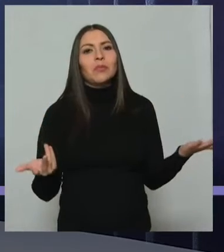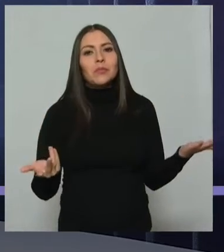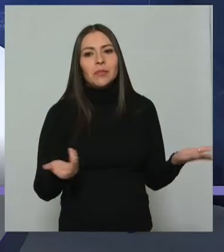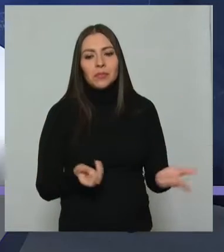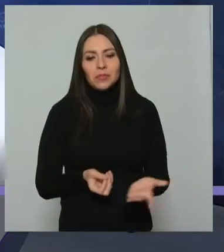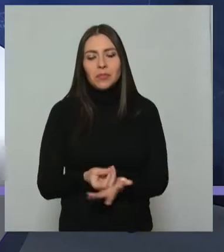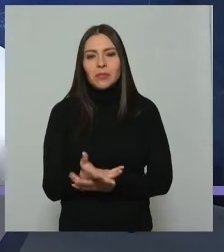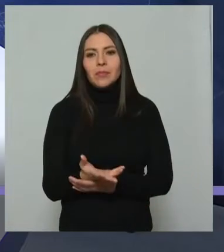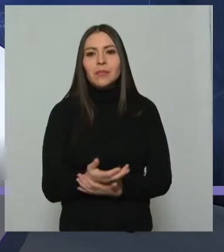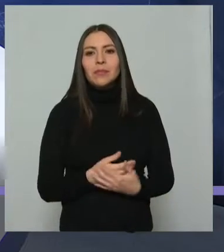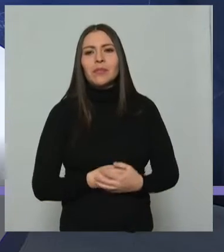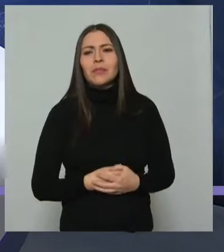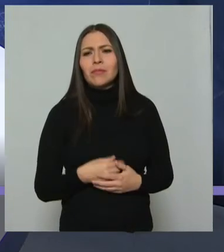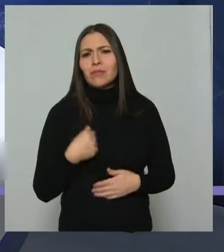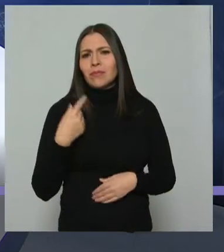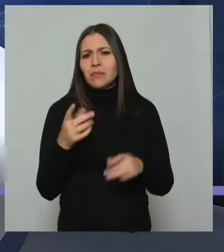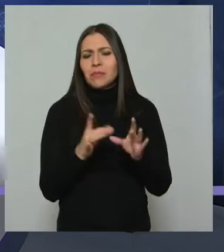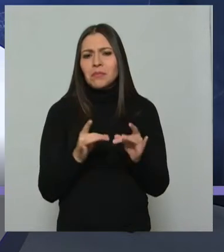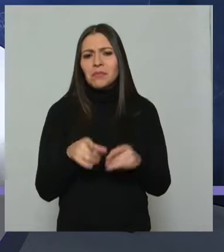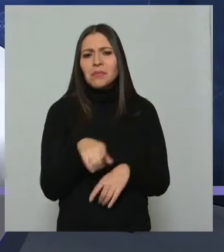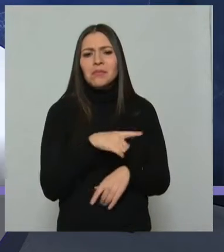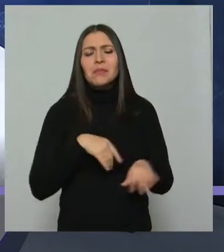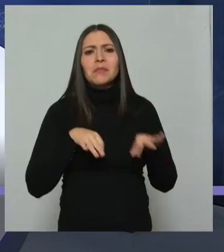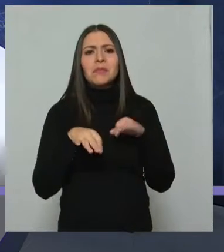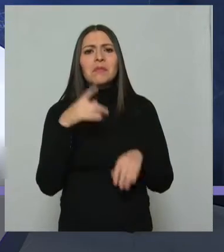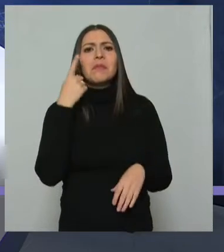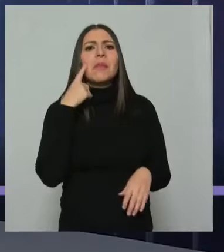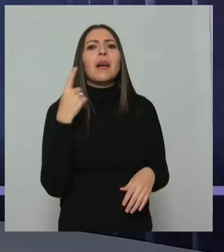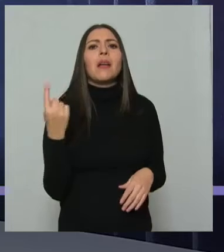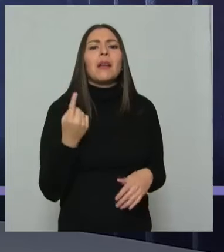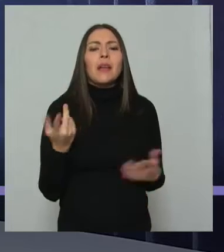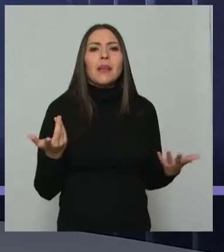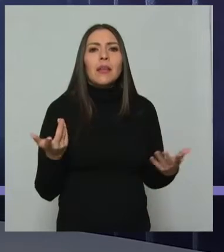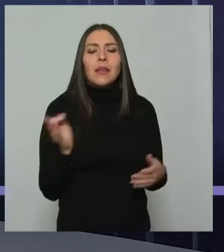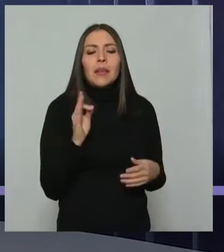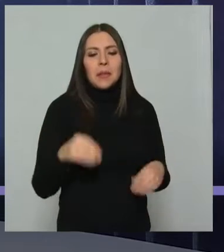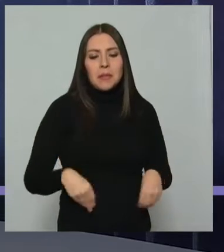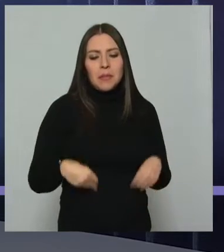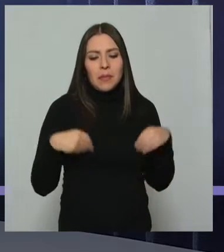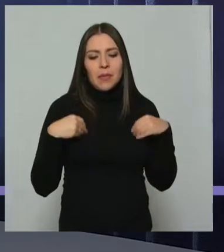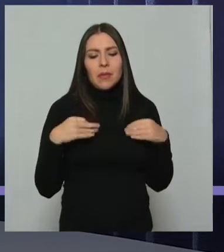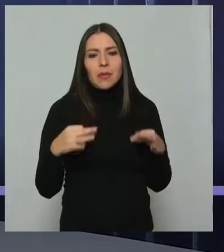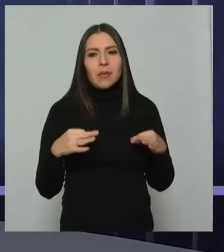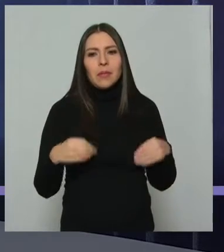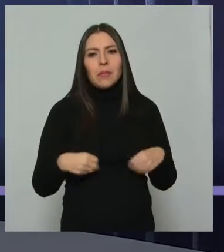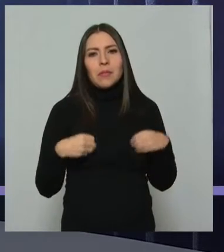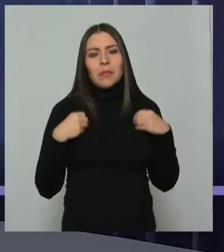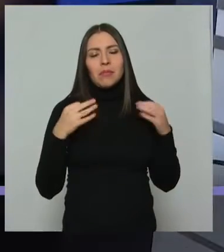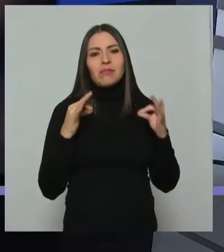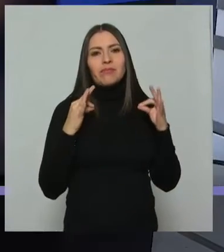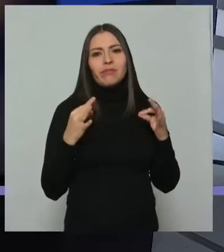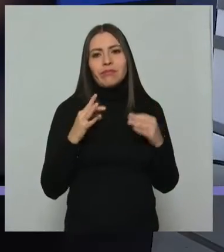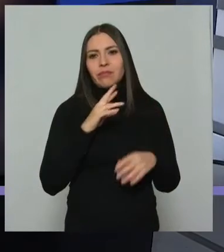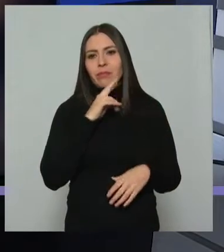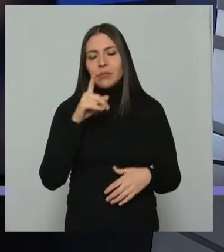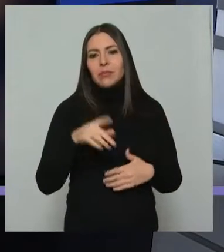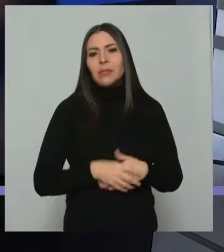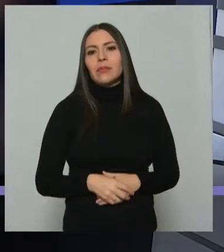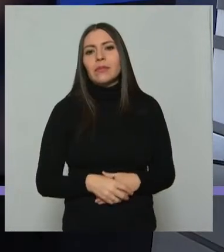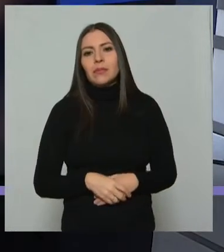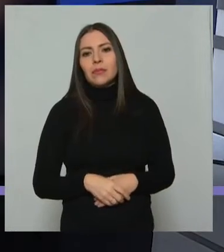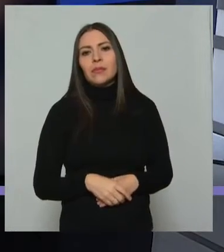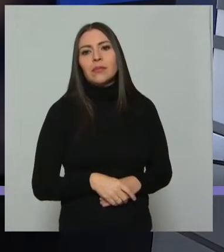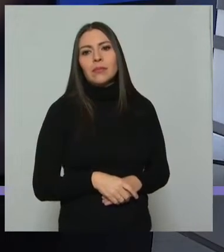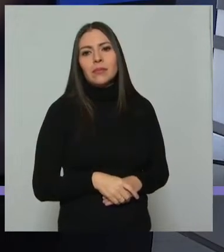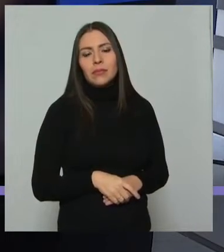Finalmente, como te repito, ¿para qué trabajamos tanto si no es para vivir la vida al máximo? Claro, sí, y también síganme también, no